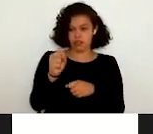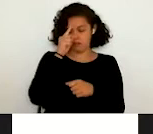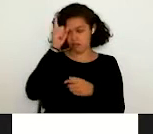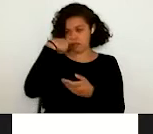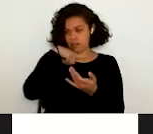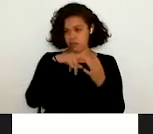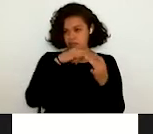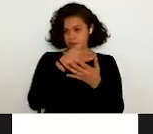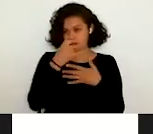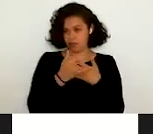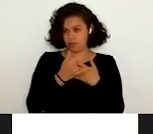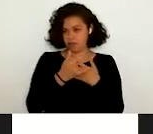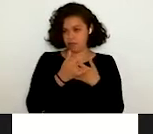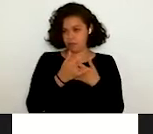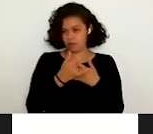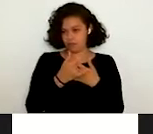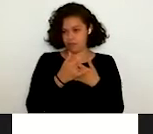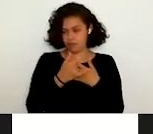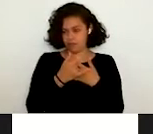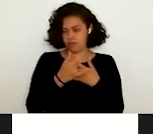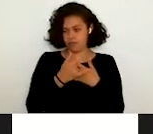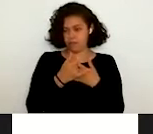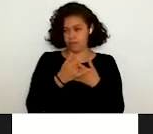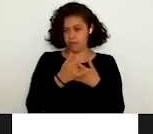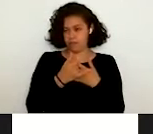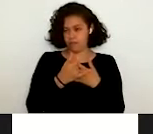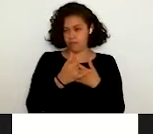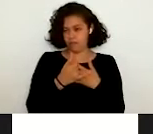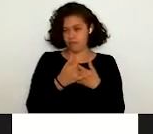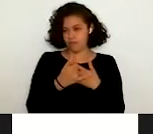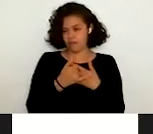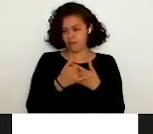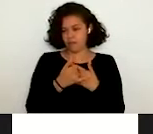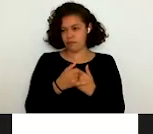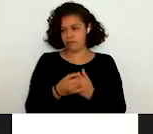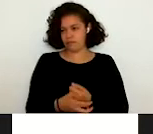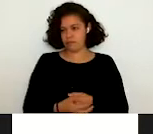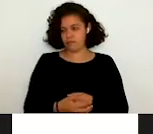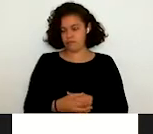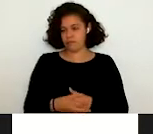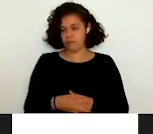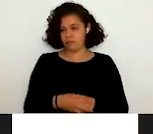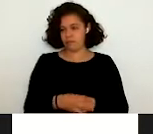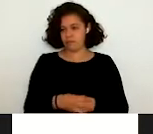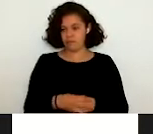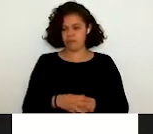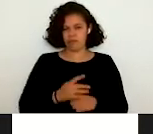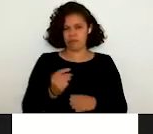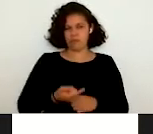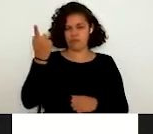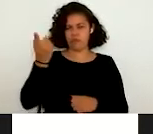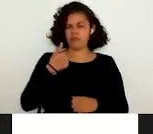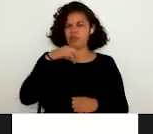proyecto. Uno de los primeros, bueno, es que estaba viendo un mensaje que